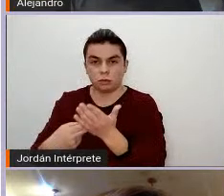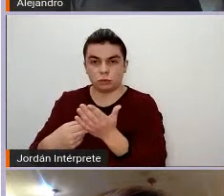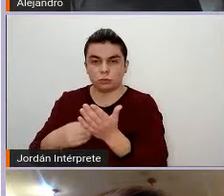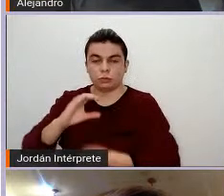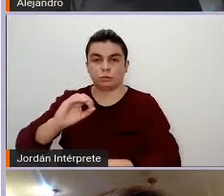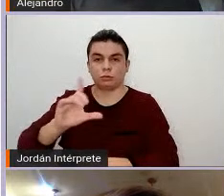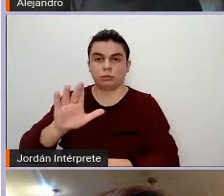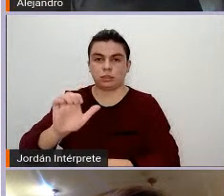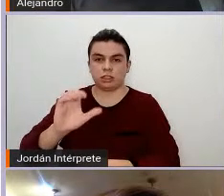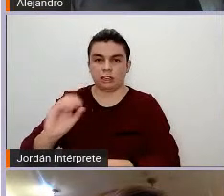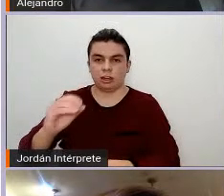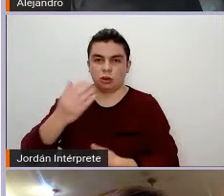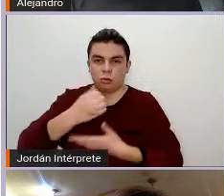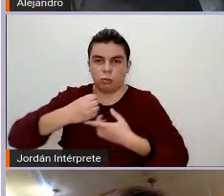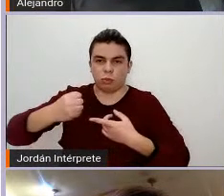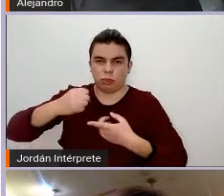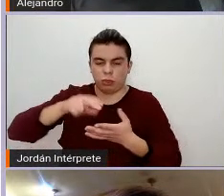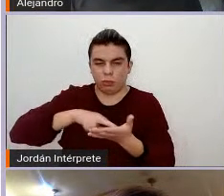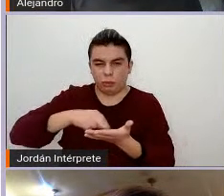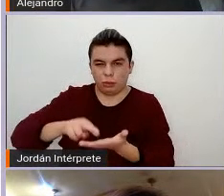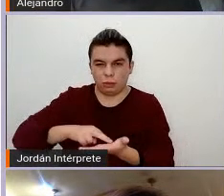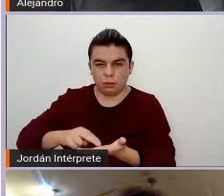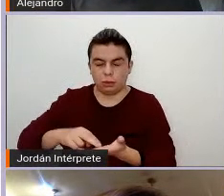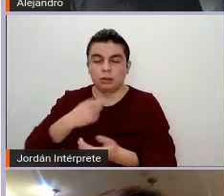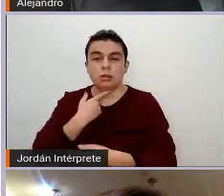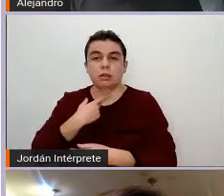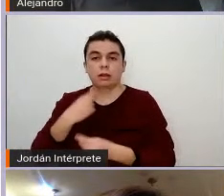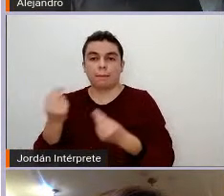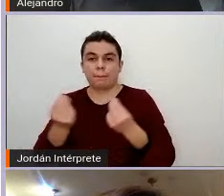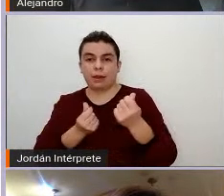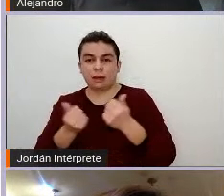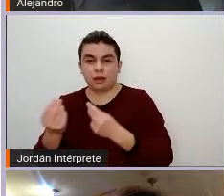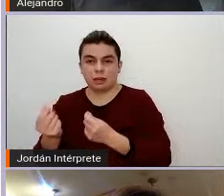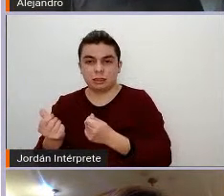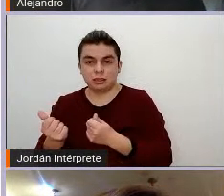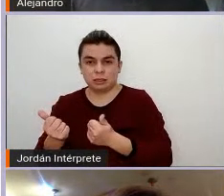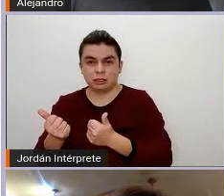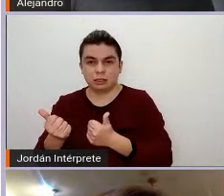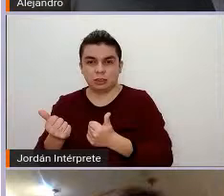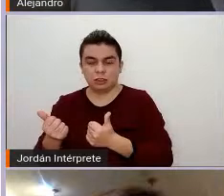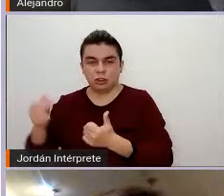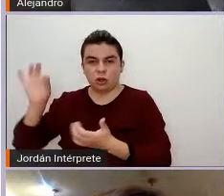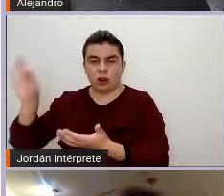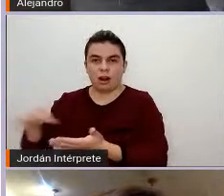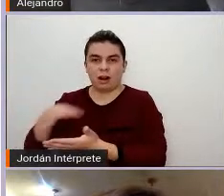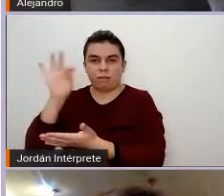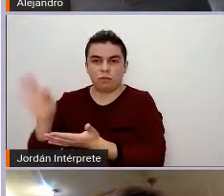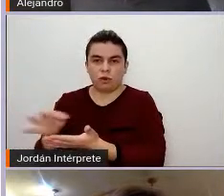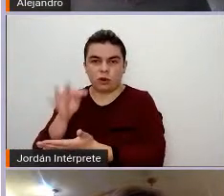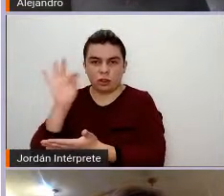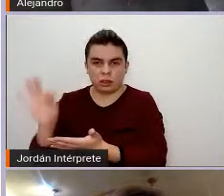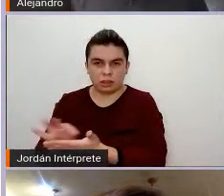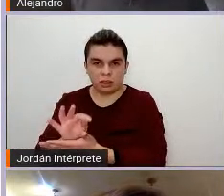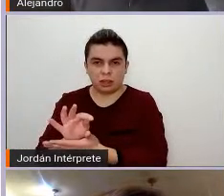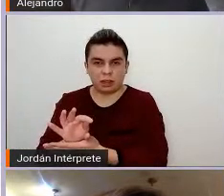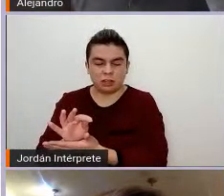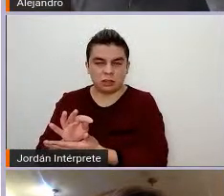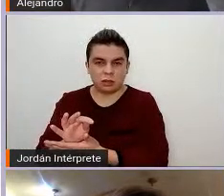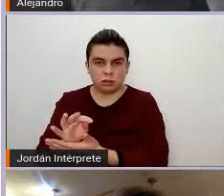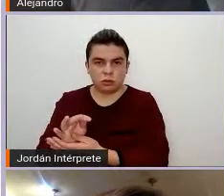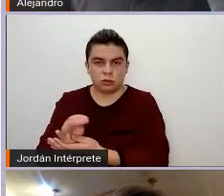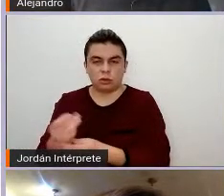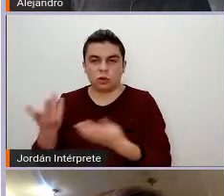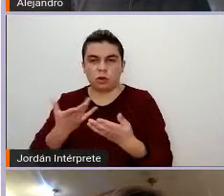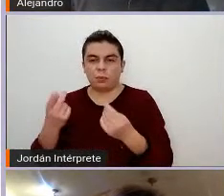utilizada por Violeta guarda un sorprendente parecido con la técnica del bordado de sus arpilleras, como si